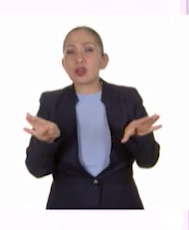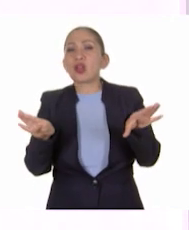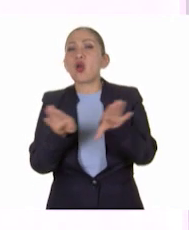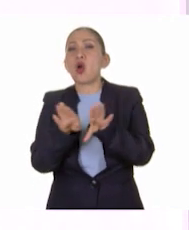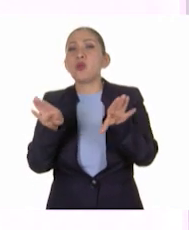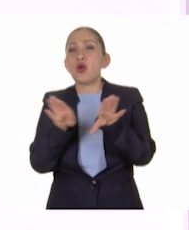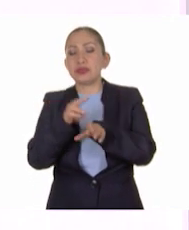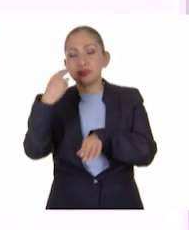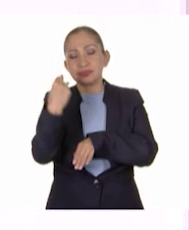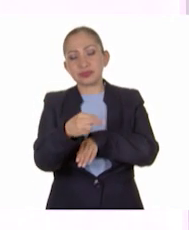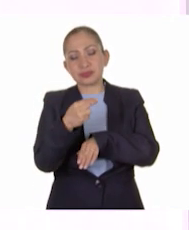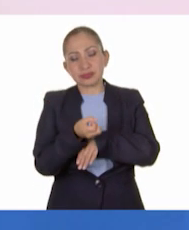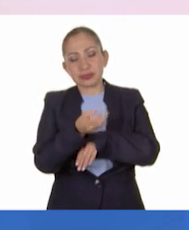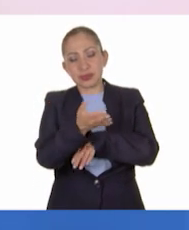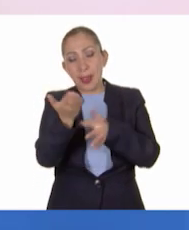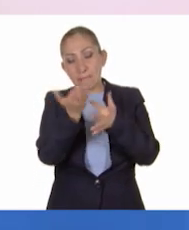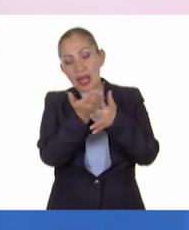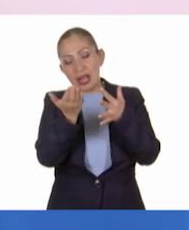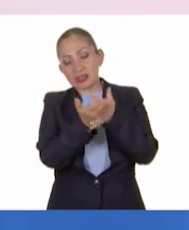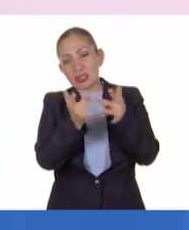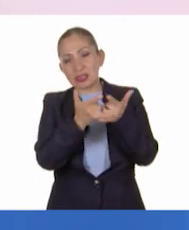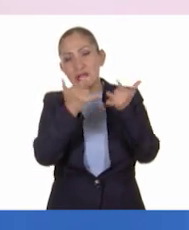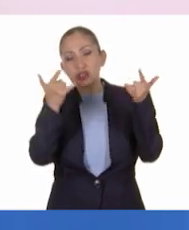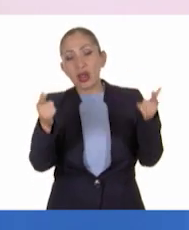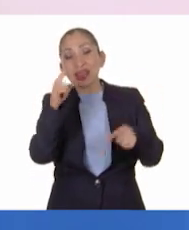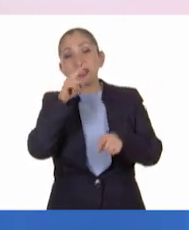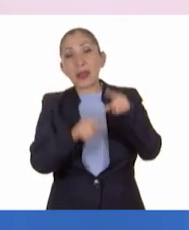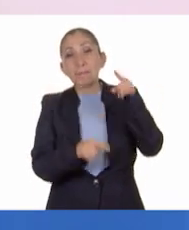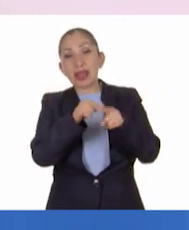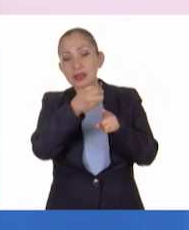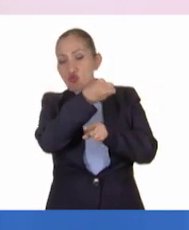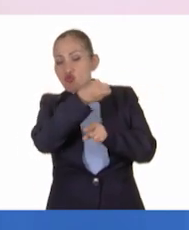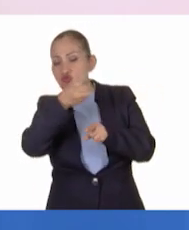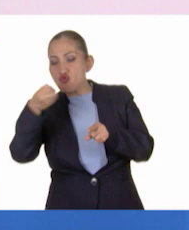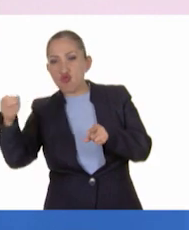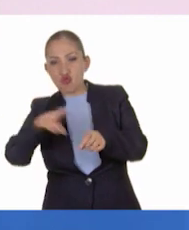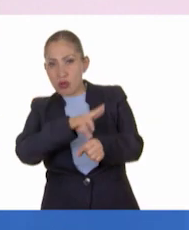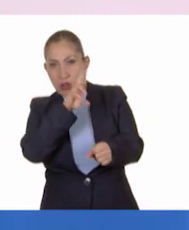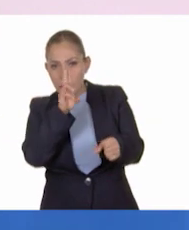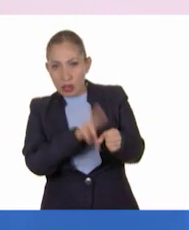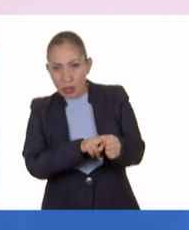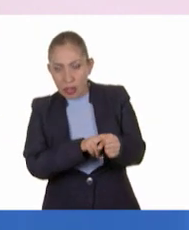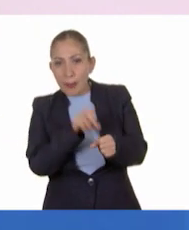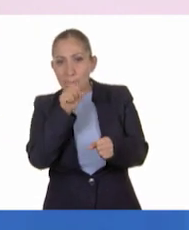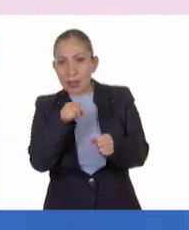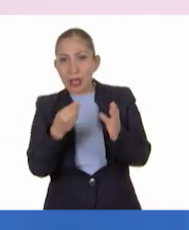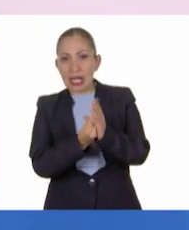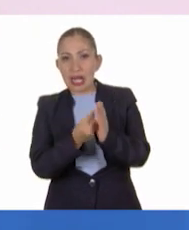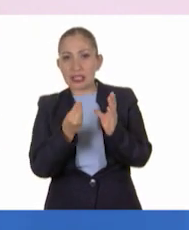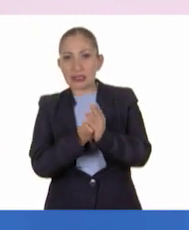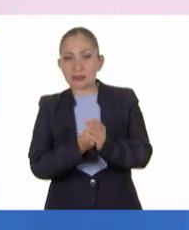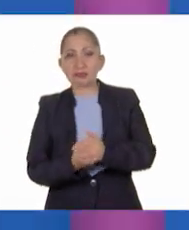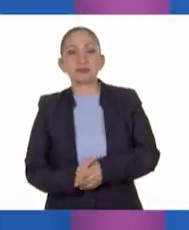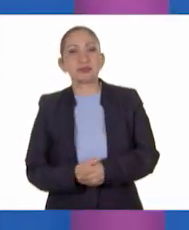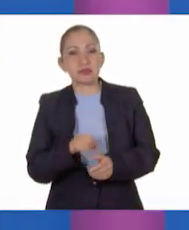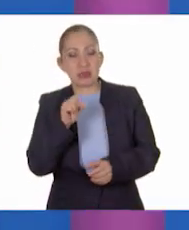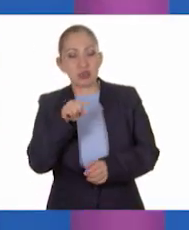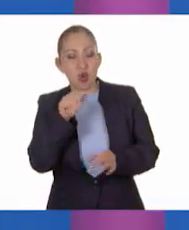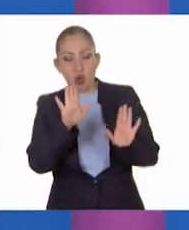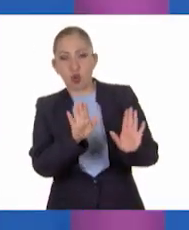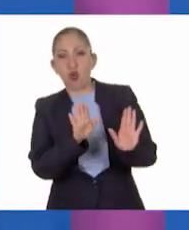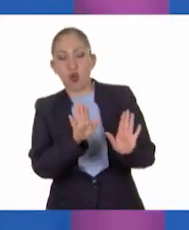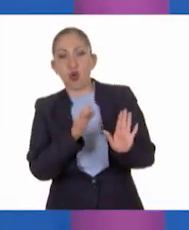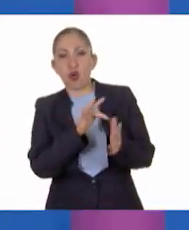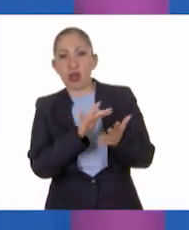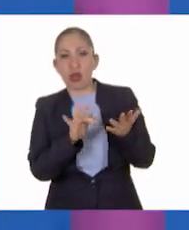se denominan las partes del cuento de acuerdo con la estructura tradicional de esta clase de texto?